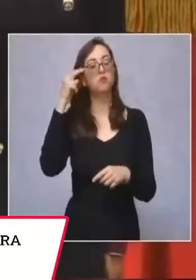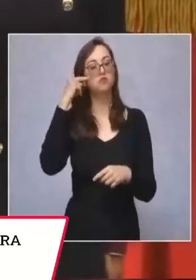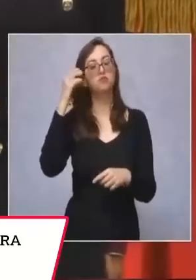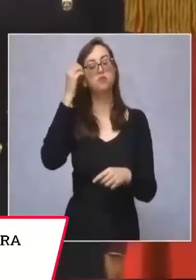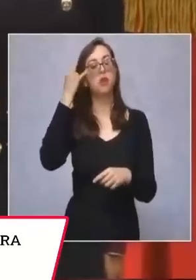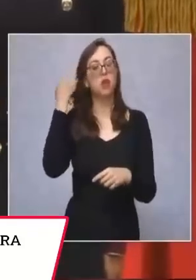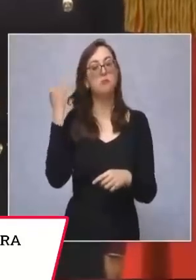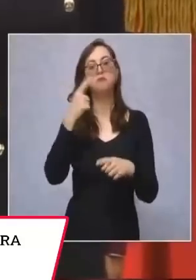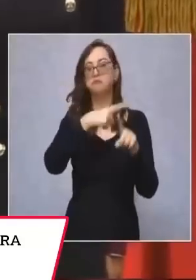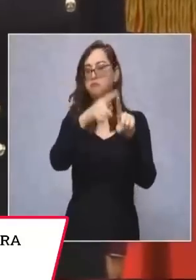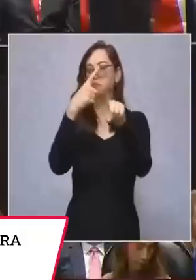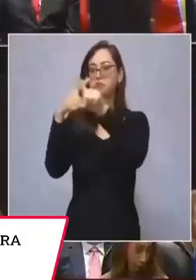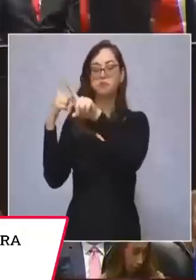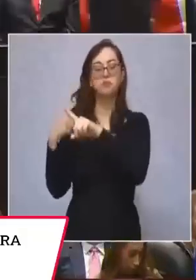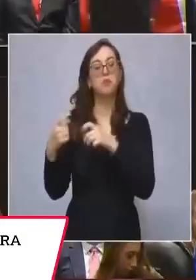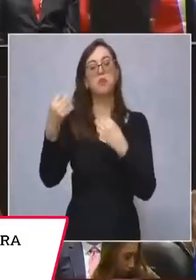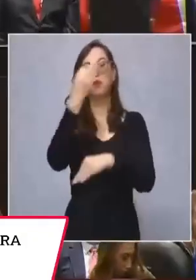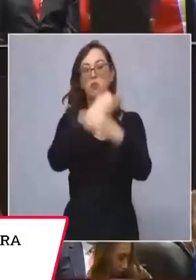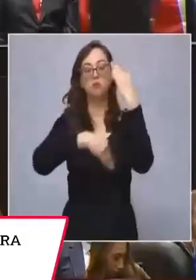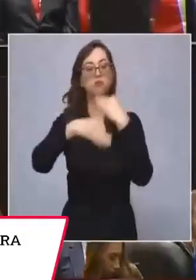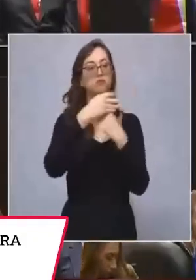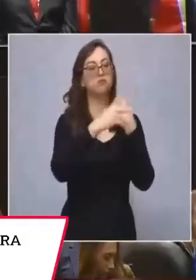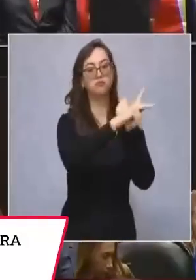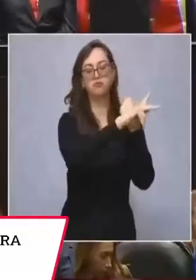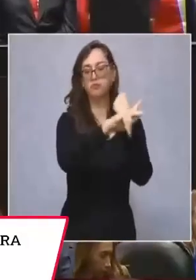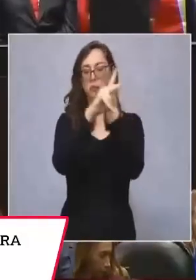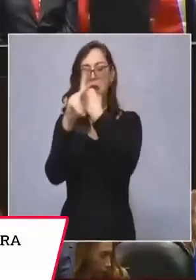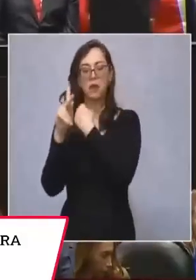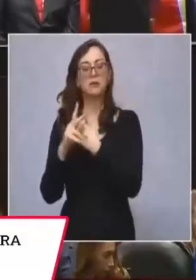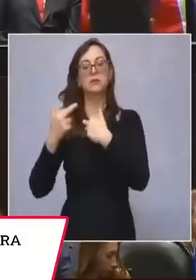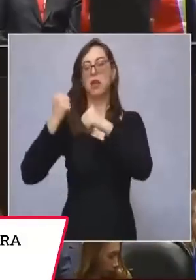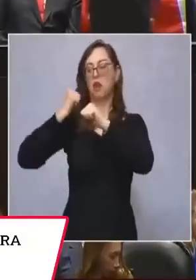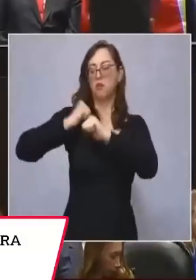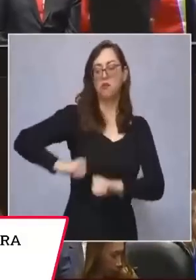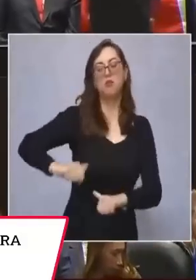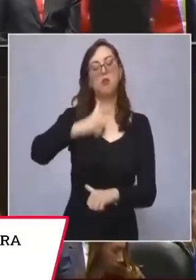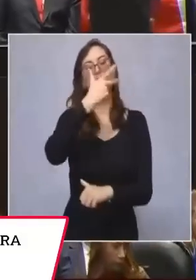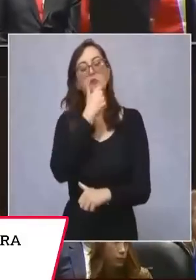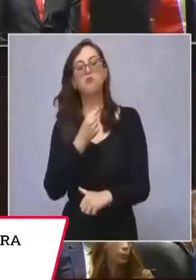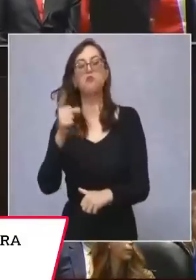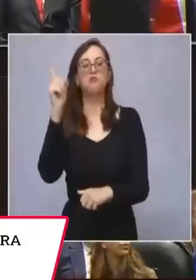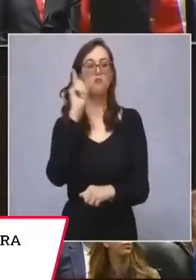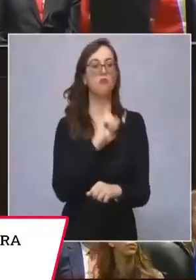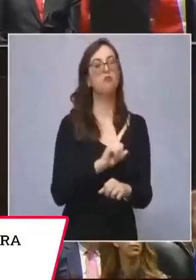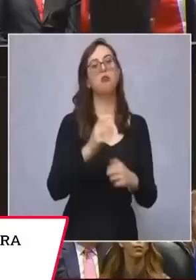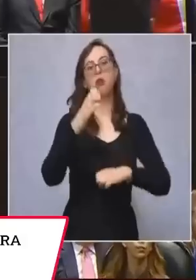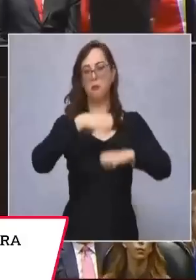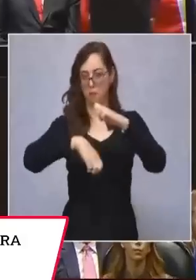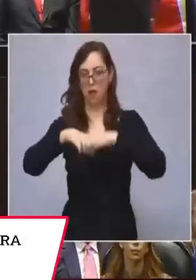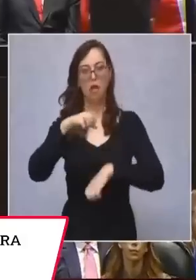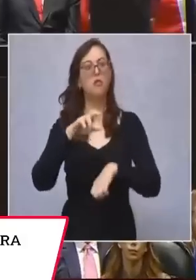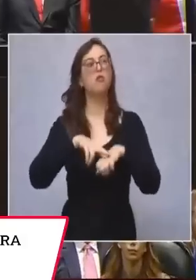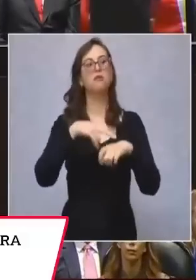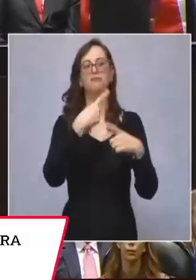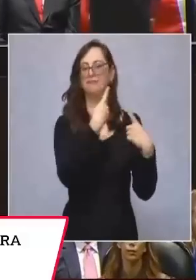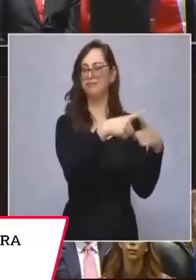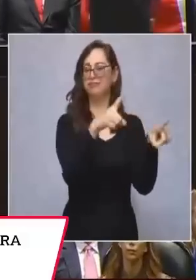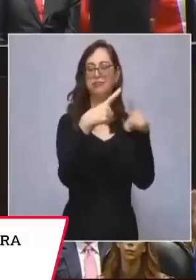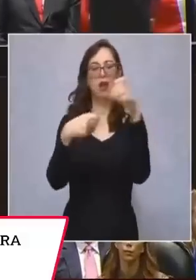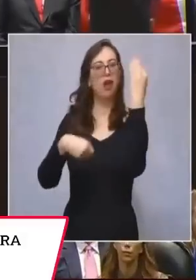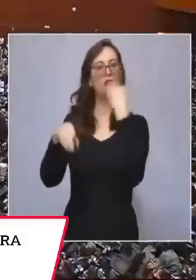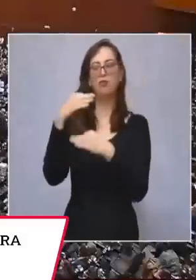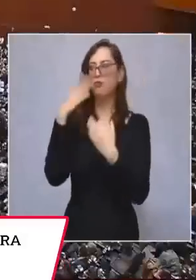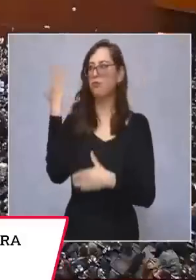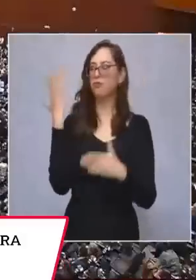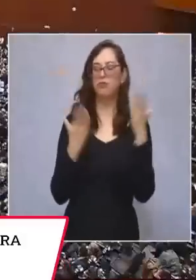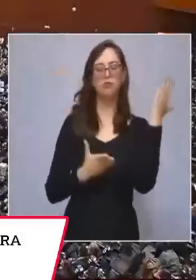opositores no solo a la Cuarta Transformación, sino sobre todo a las garantías, los derechos, la justicia social